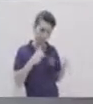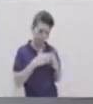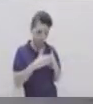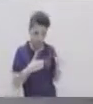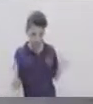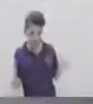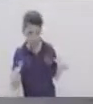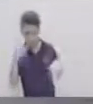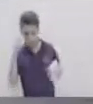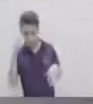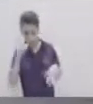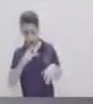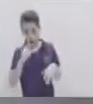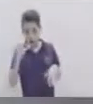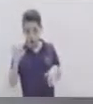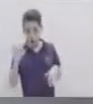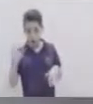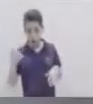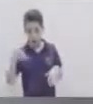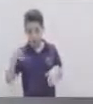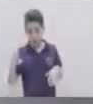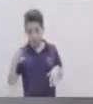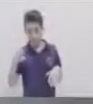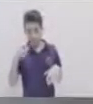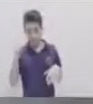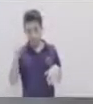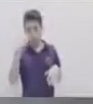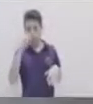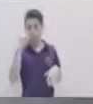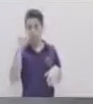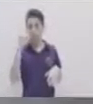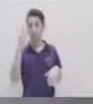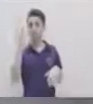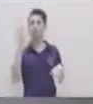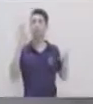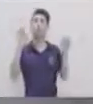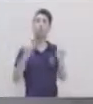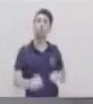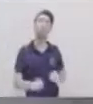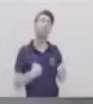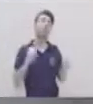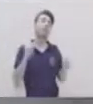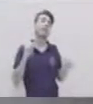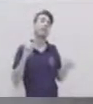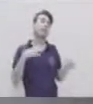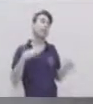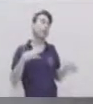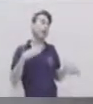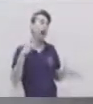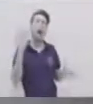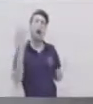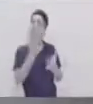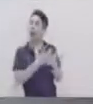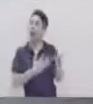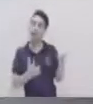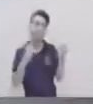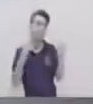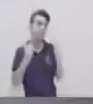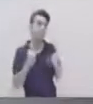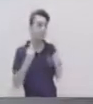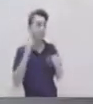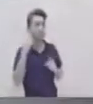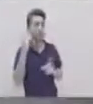este proceso de trabajo cooperativo o trabajo colaborativo, pues pueden existir ciertas dificultades a falta